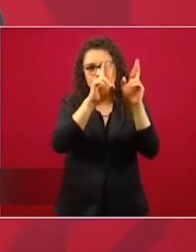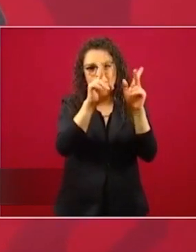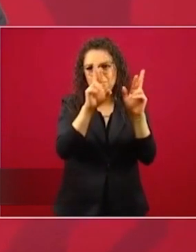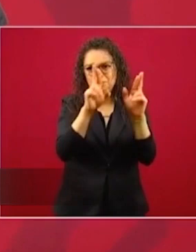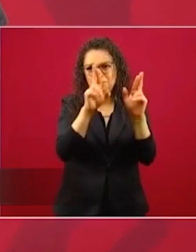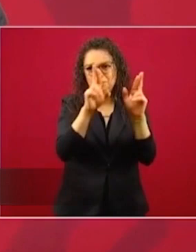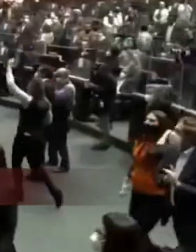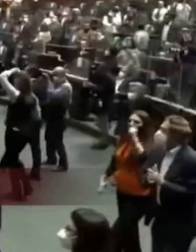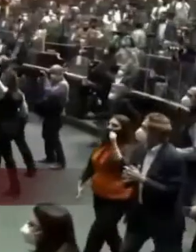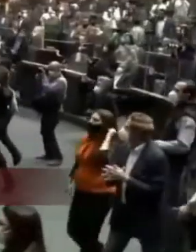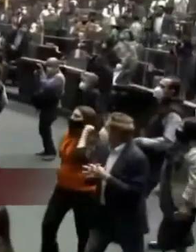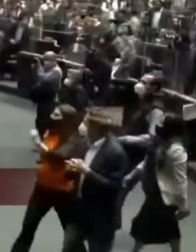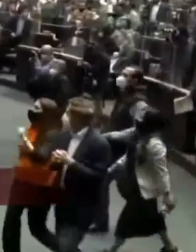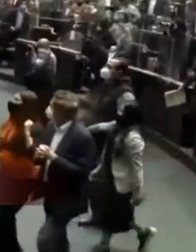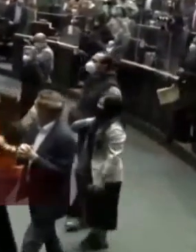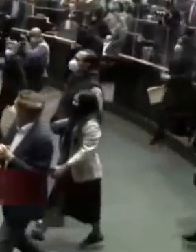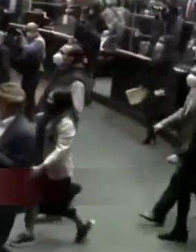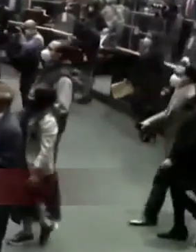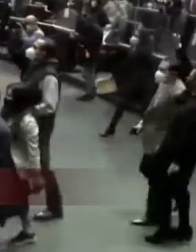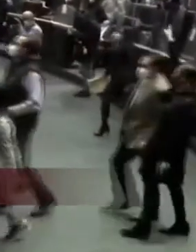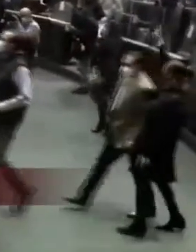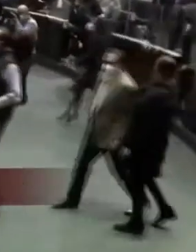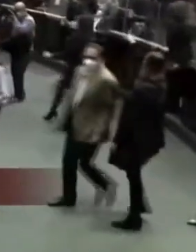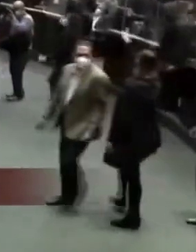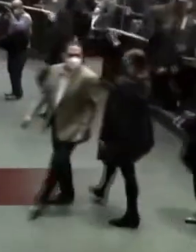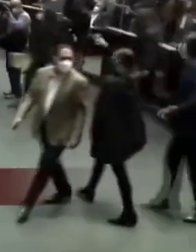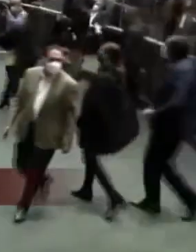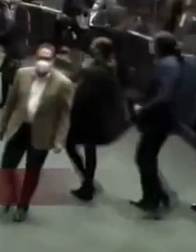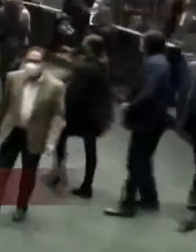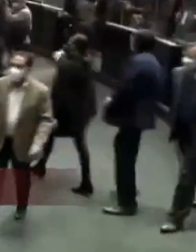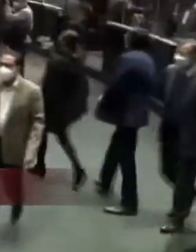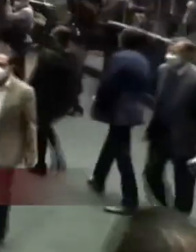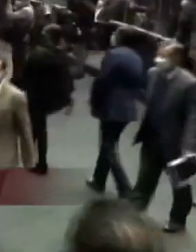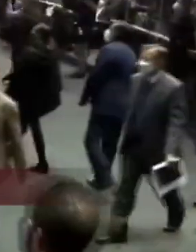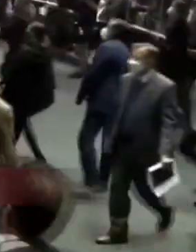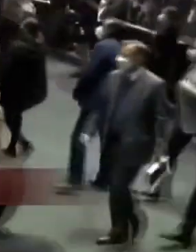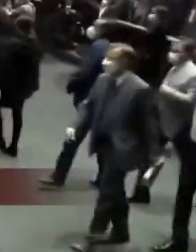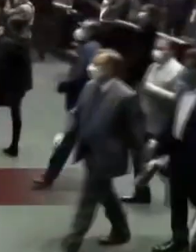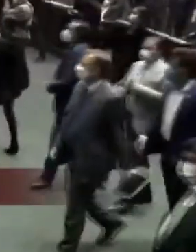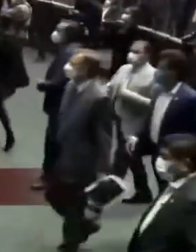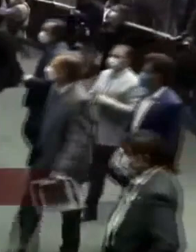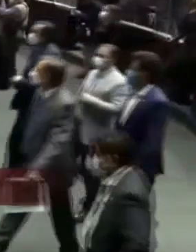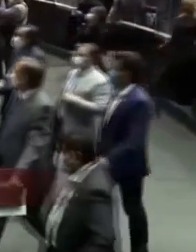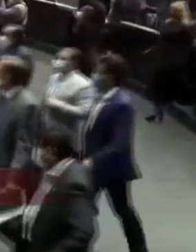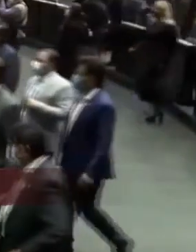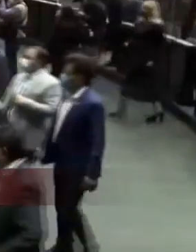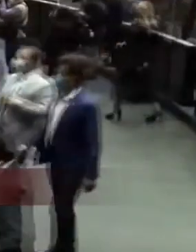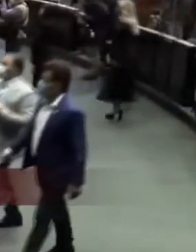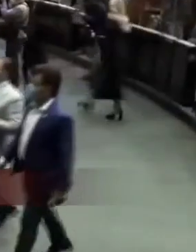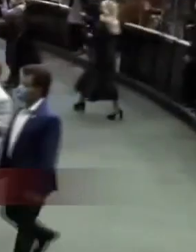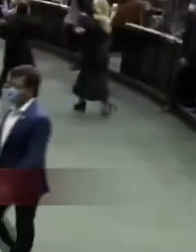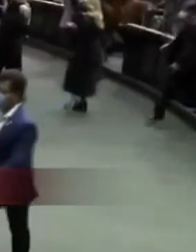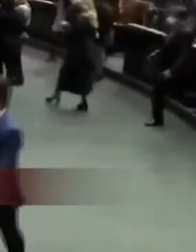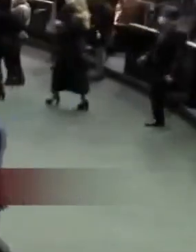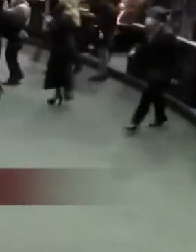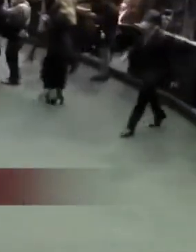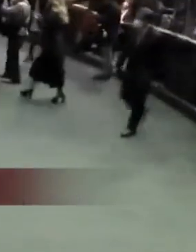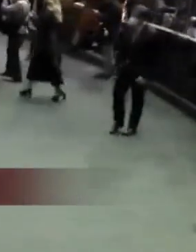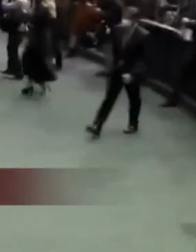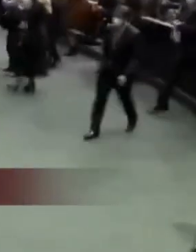pronunciaron en contra de la desaparición de 109 fondos y fideicomisos públicos, y aseguró que con su larga discusión solo frenaron la lucha contra